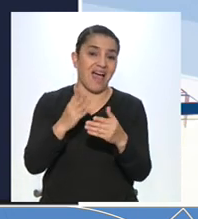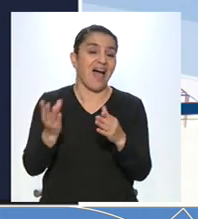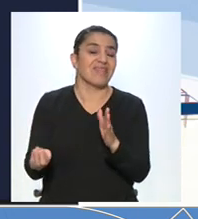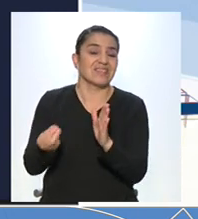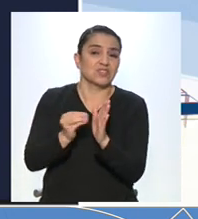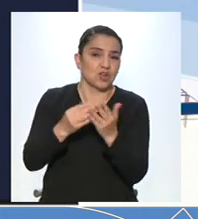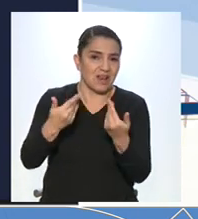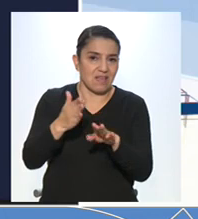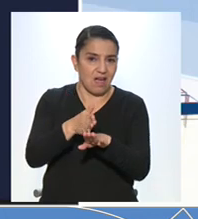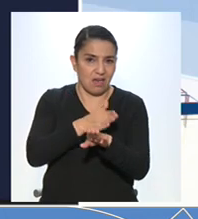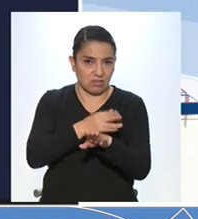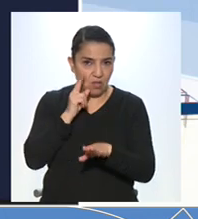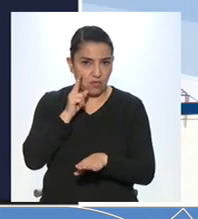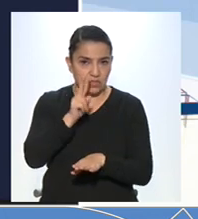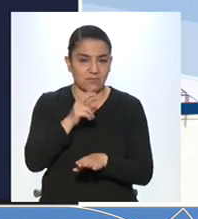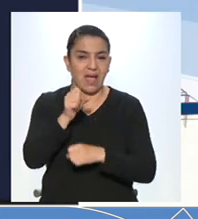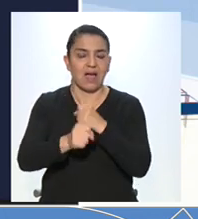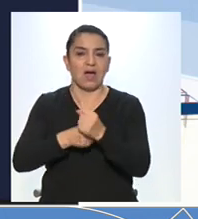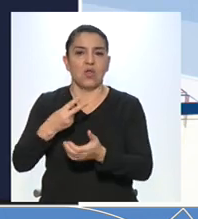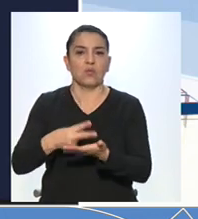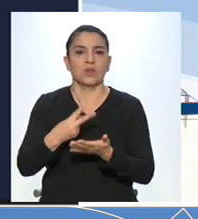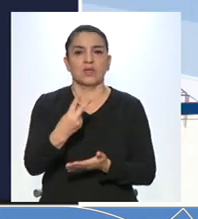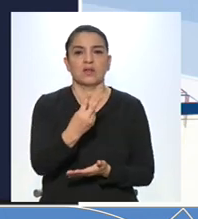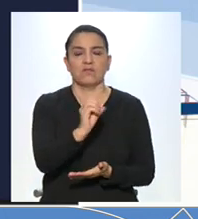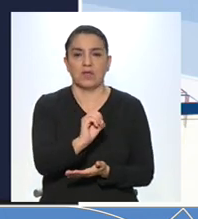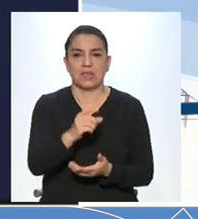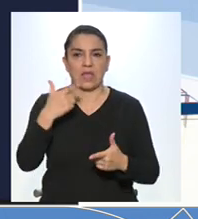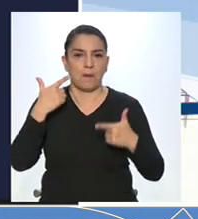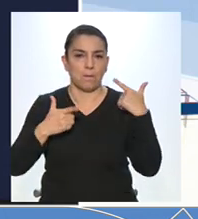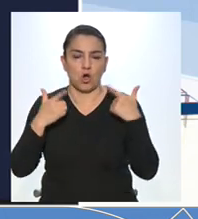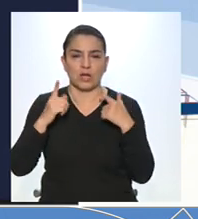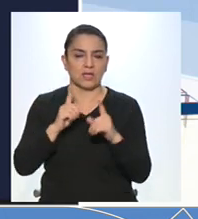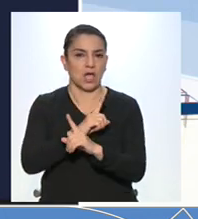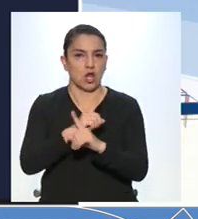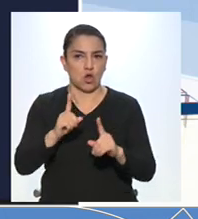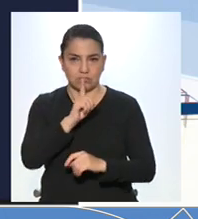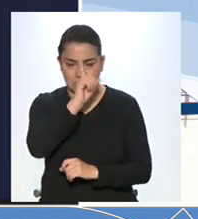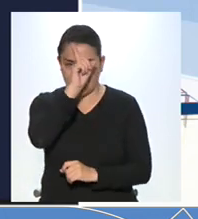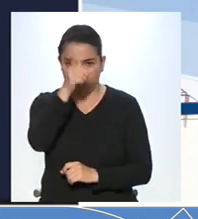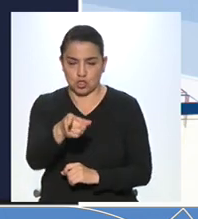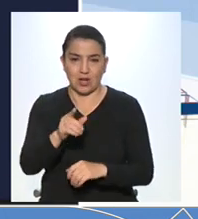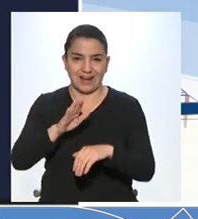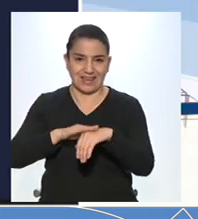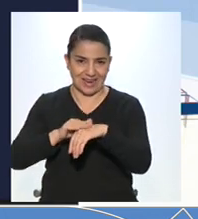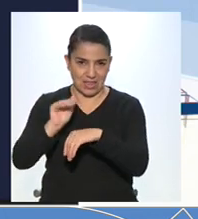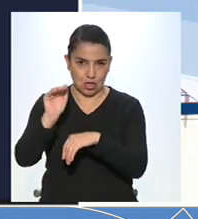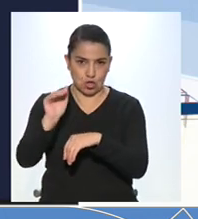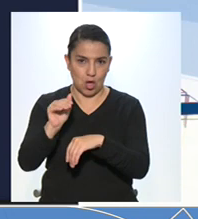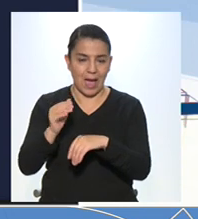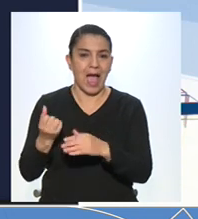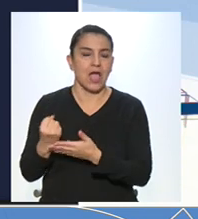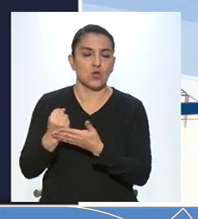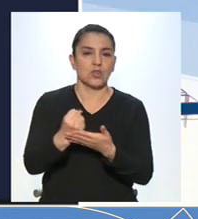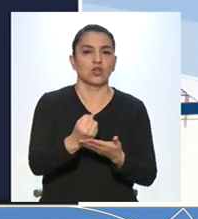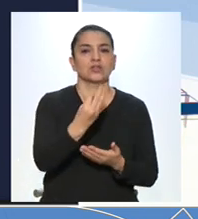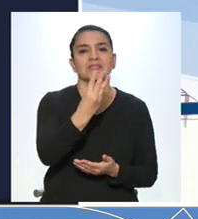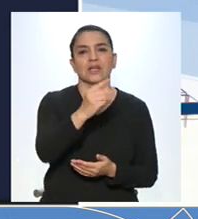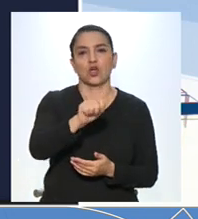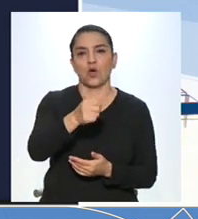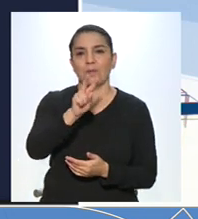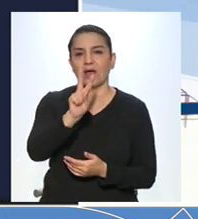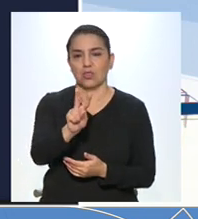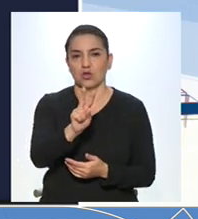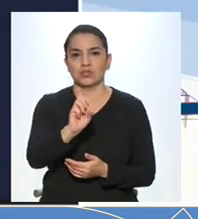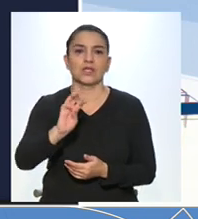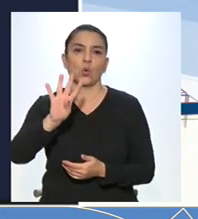así como en el 2020, estas políticas no convencionales de crédito aportaron entre 2,2 y 4,8% al